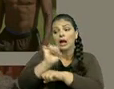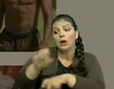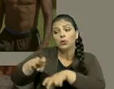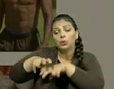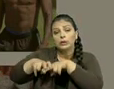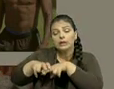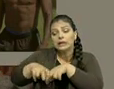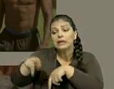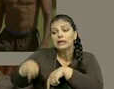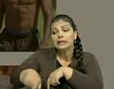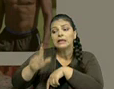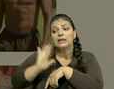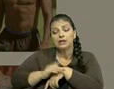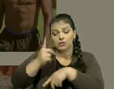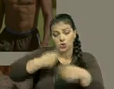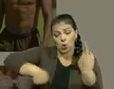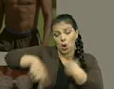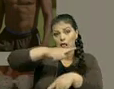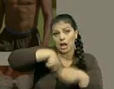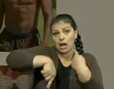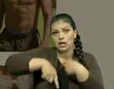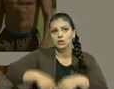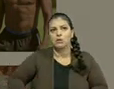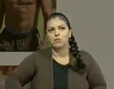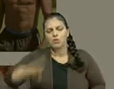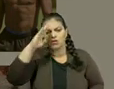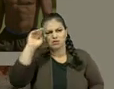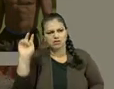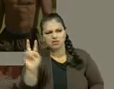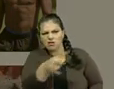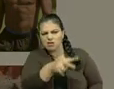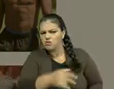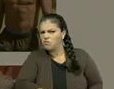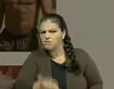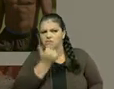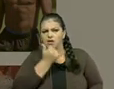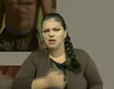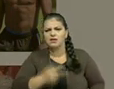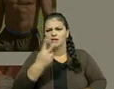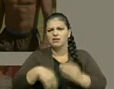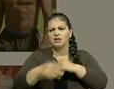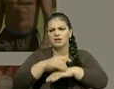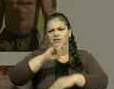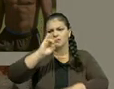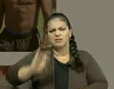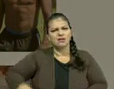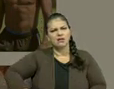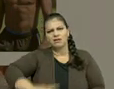Veamos aquí la información más ampliada. Ahí la ley. Sí. Aquí está. Ahí está.